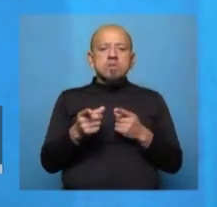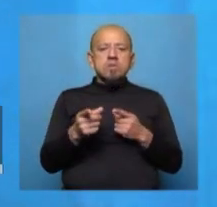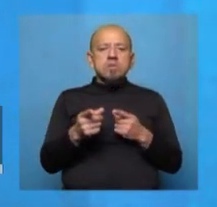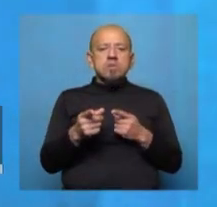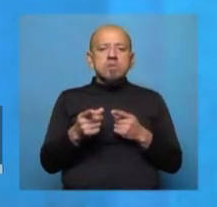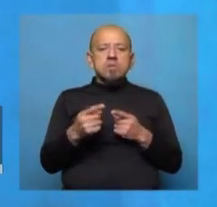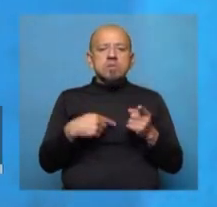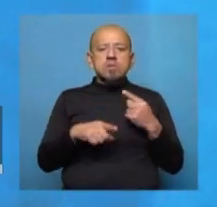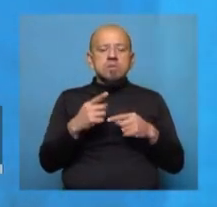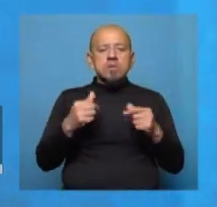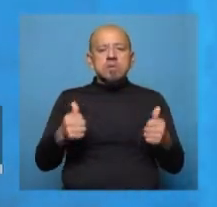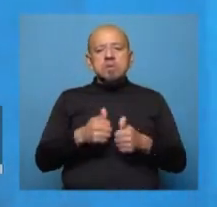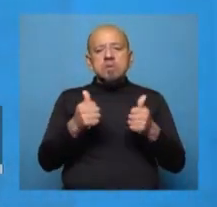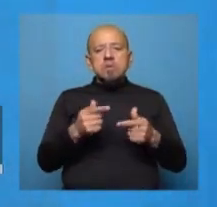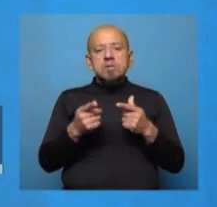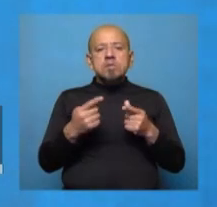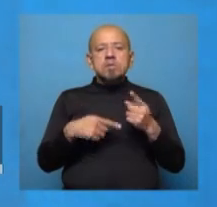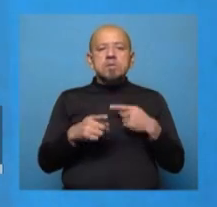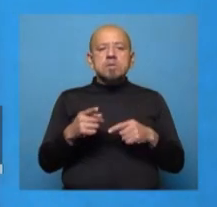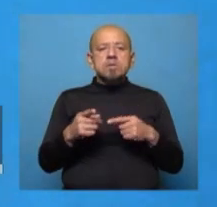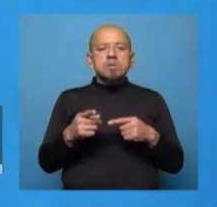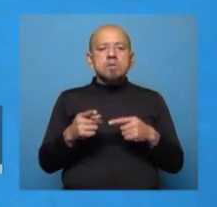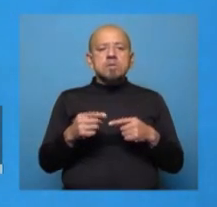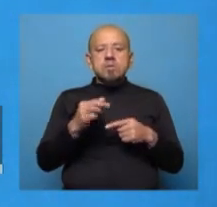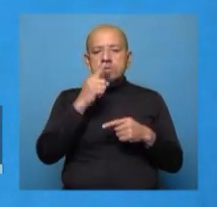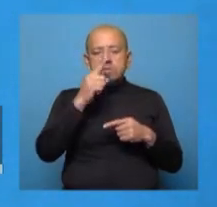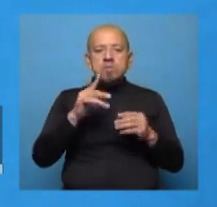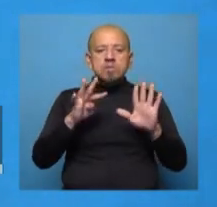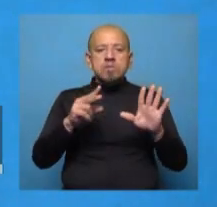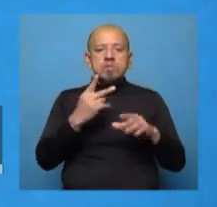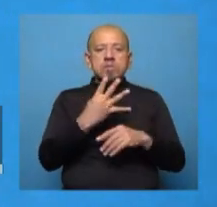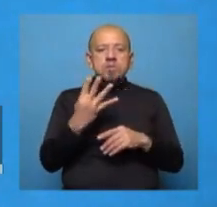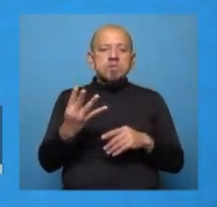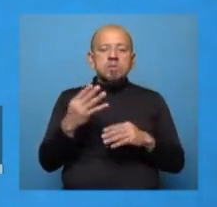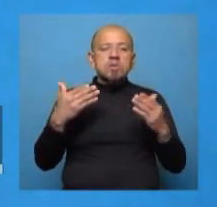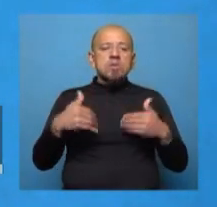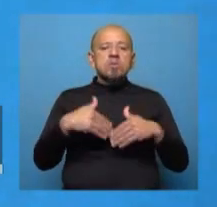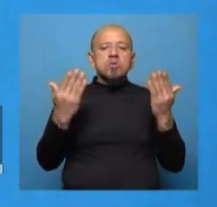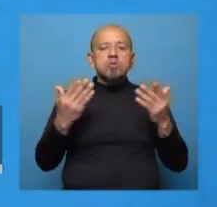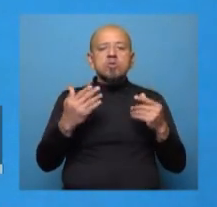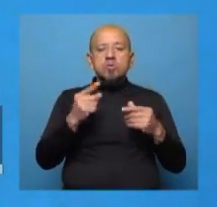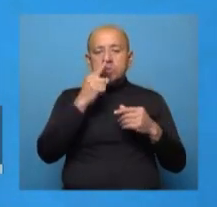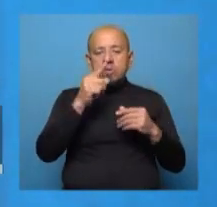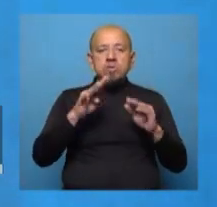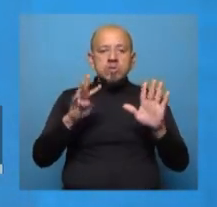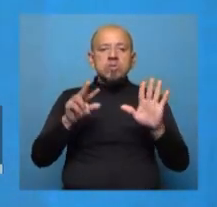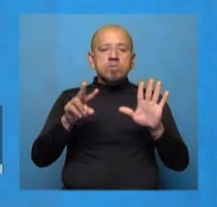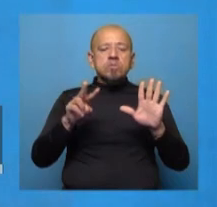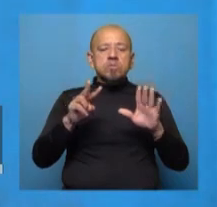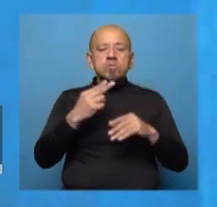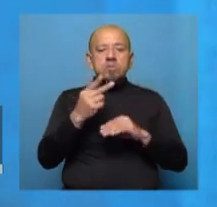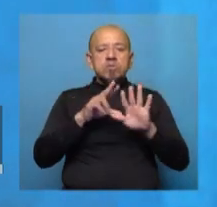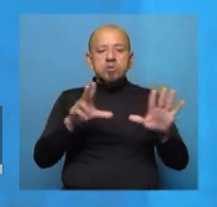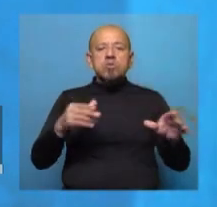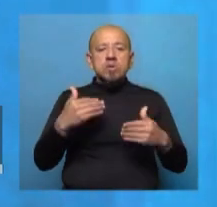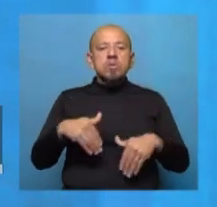concentre la actividad Deportiva en el 24 campeones Olímpicos en el 28 en amsterdam campeones